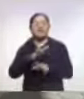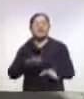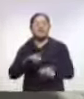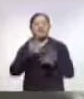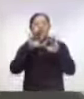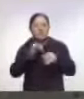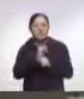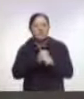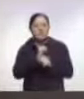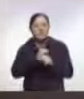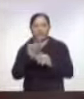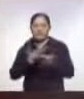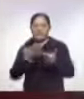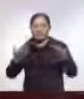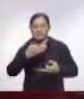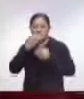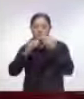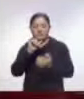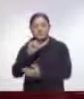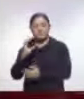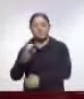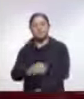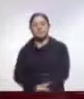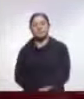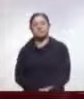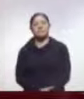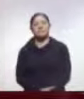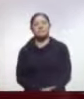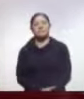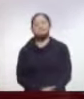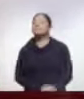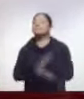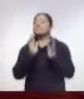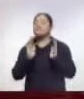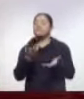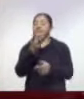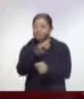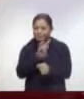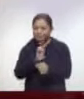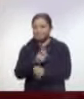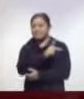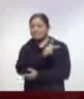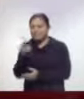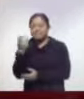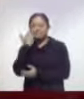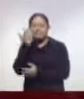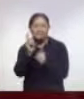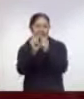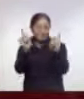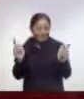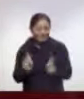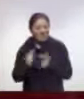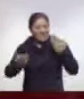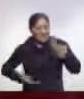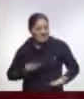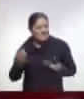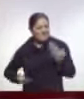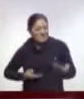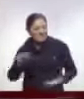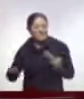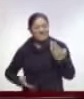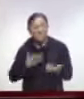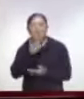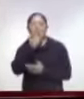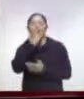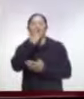Altagracia Corona. Pues ahí está ya la invitación para todos los danzantes que disfrutan de hacer y